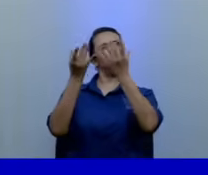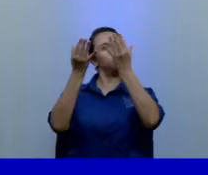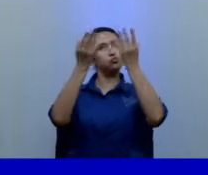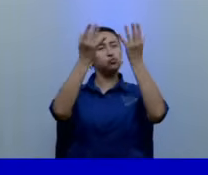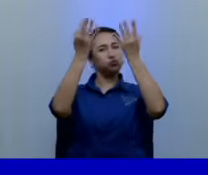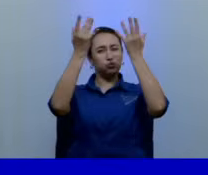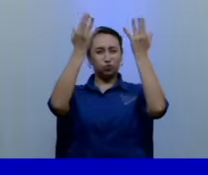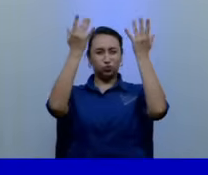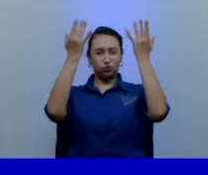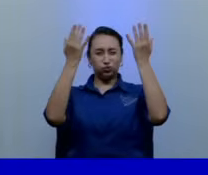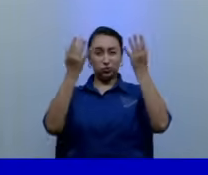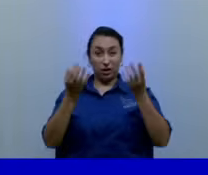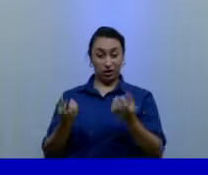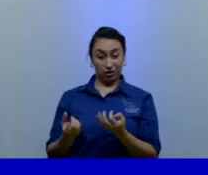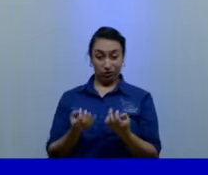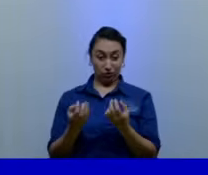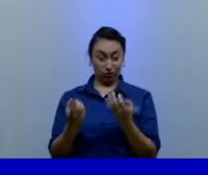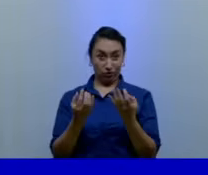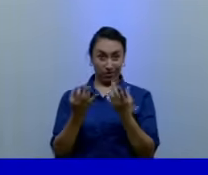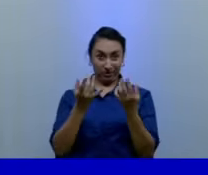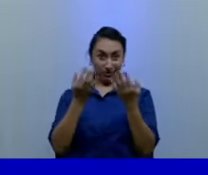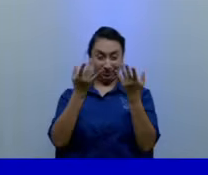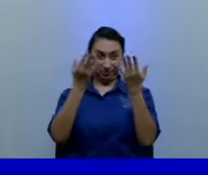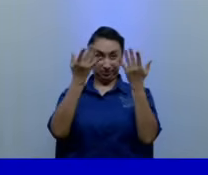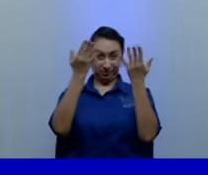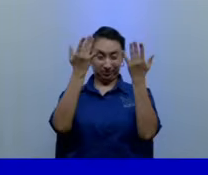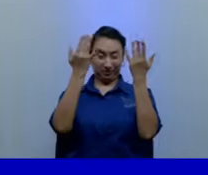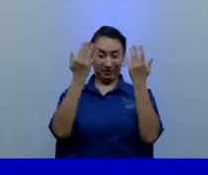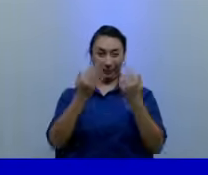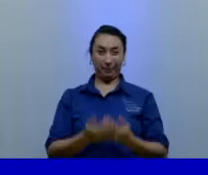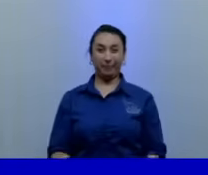en el fuego de la palabra.